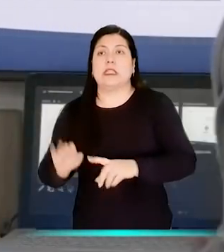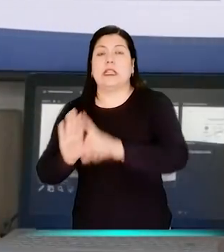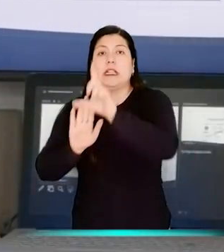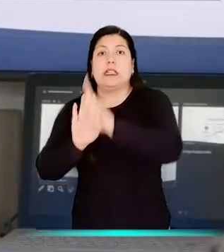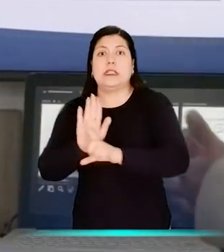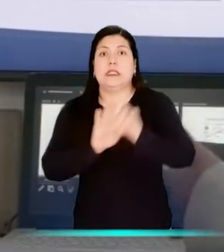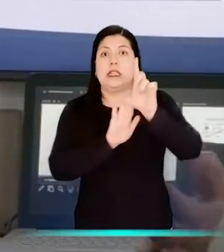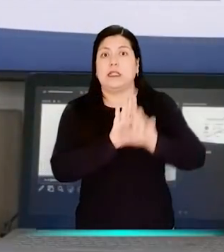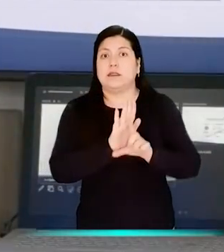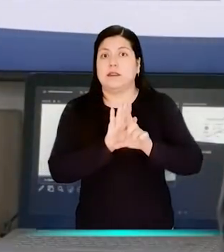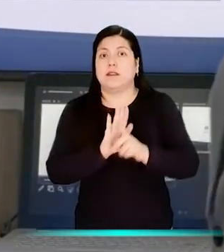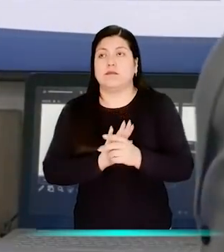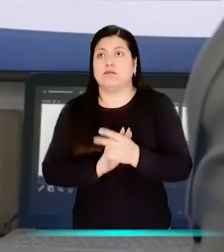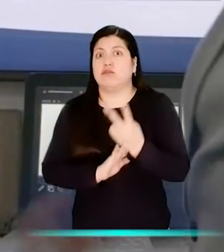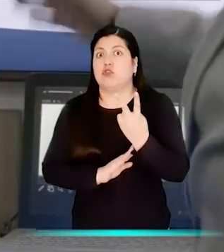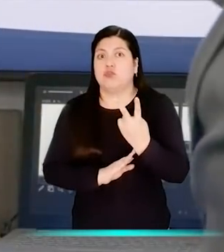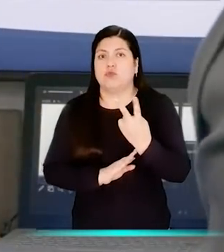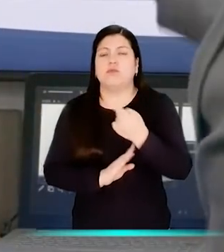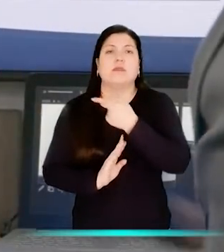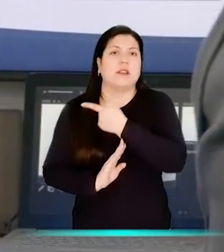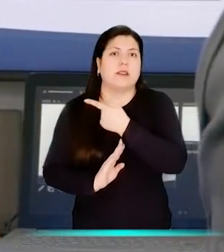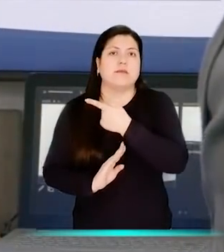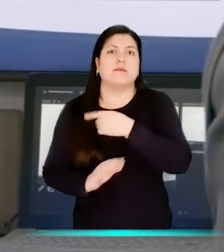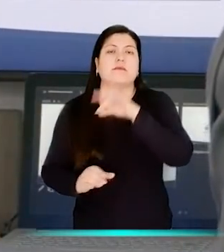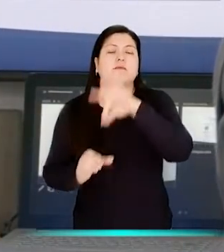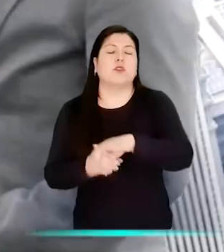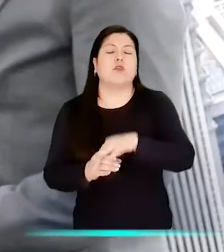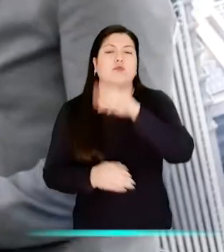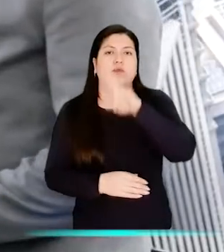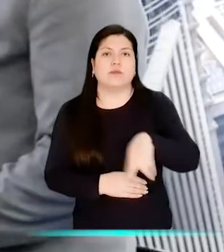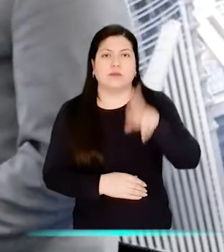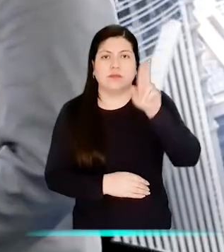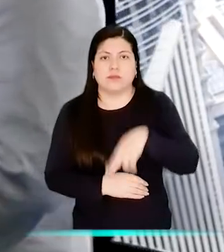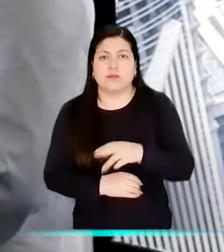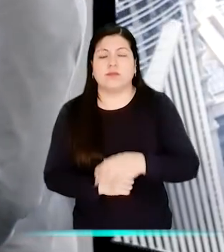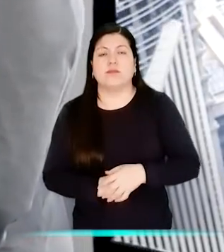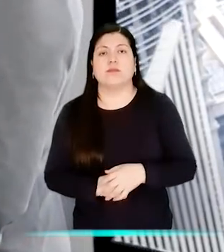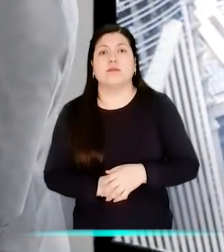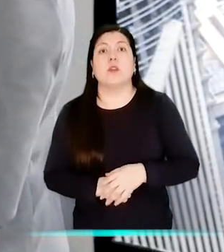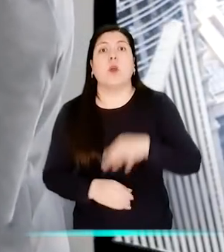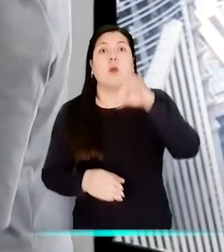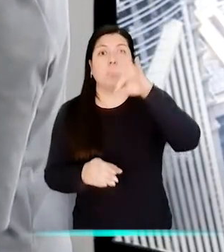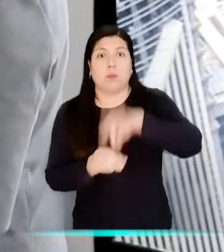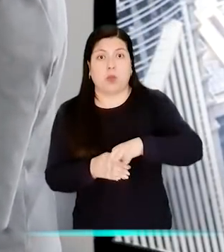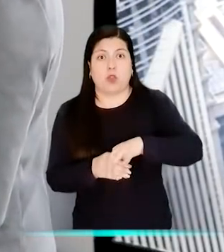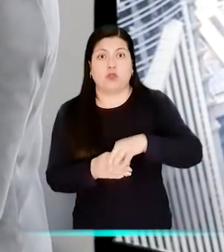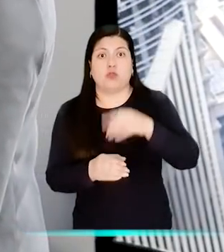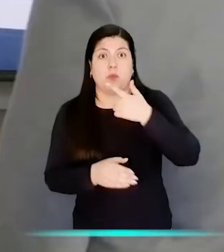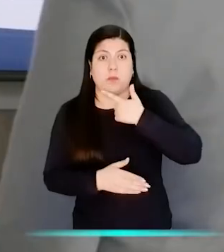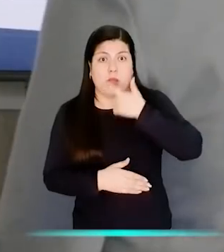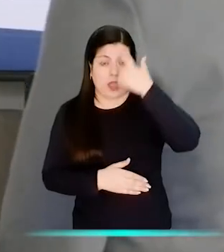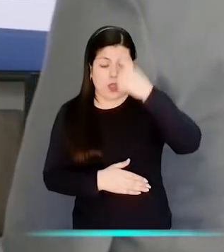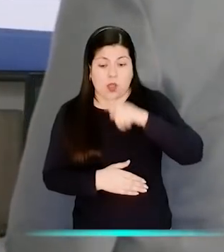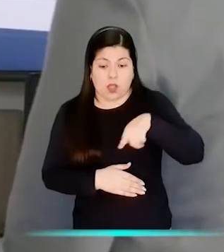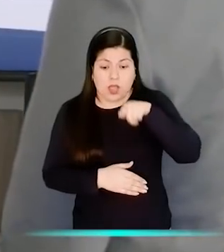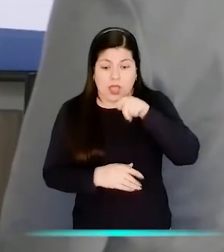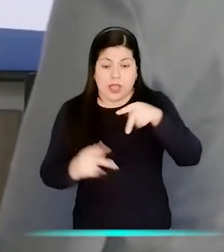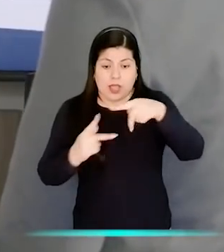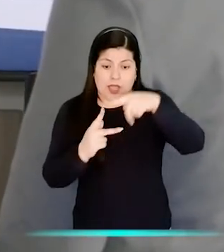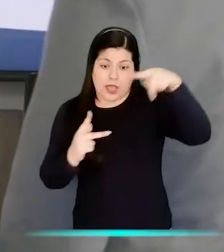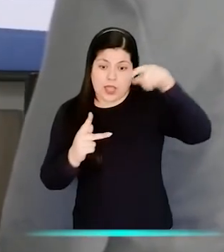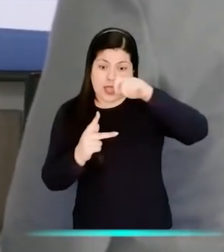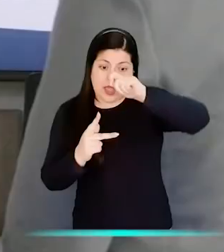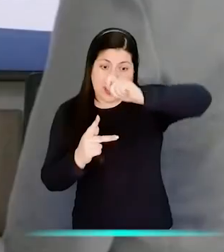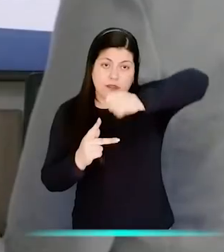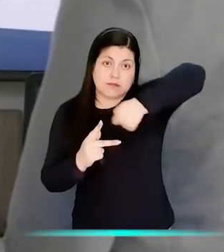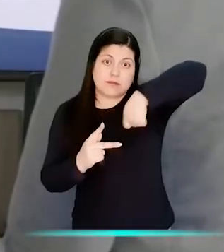de una lista, por más de una zona de marcación. ¿Eso quiere decir que es un voto? Aquí el elector puso voto en blanco como para significar que iba a votar